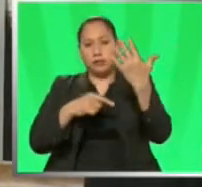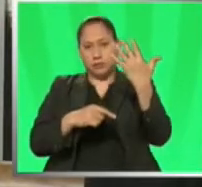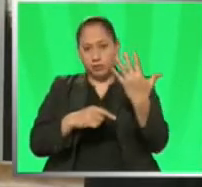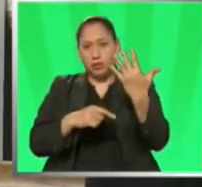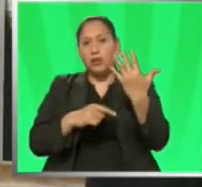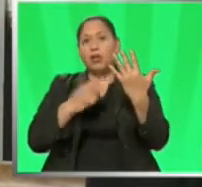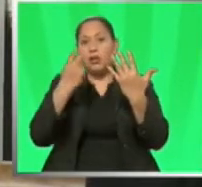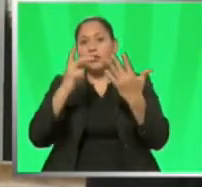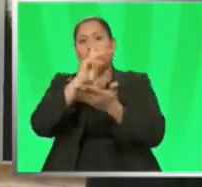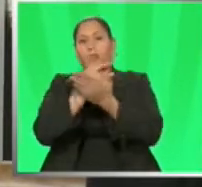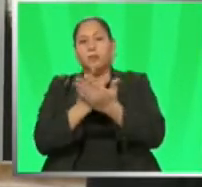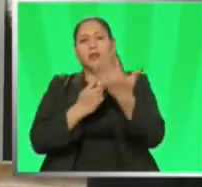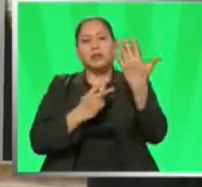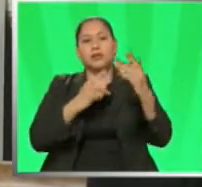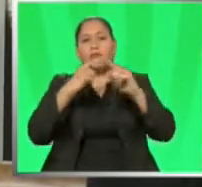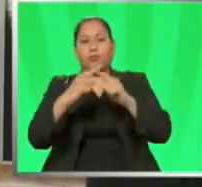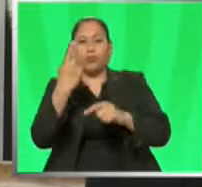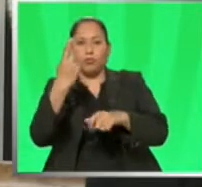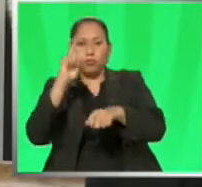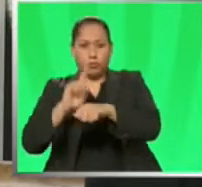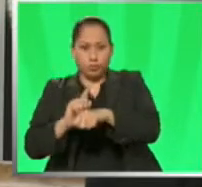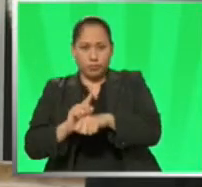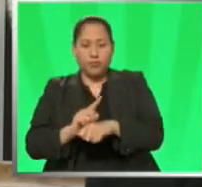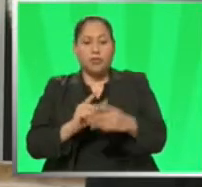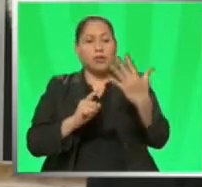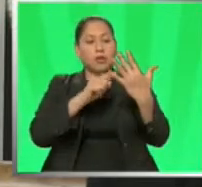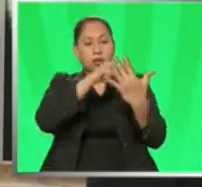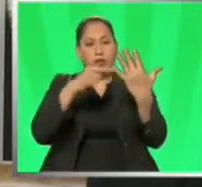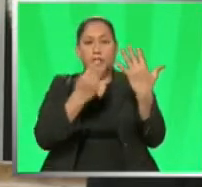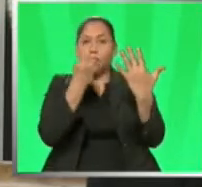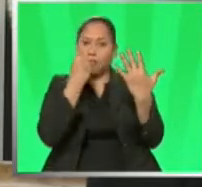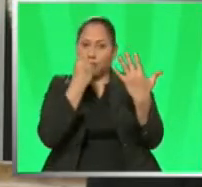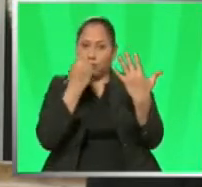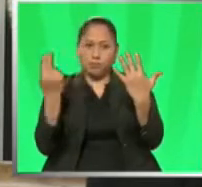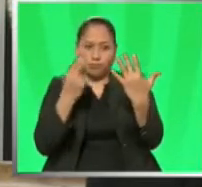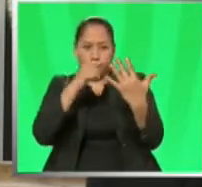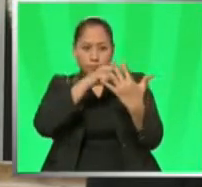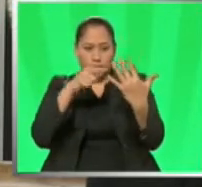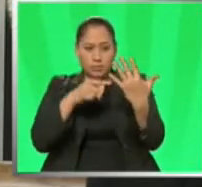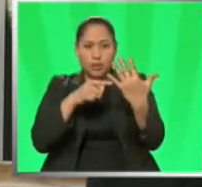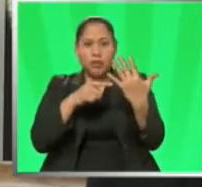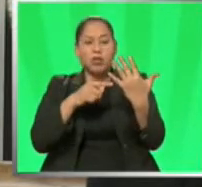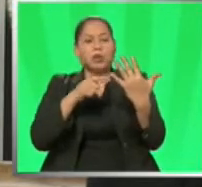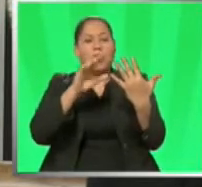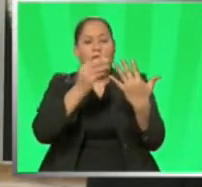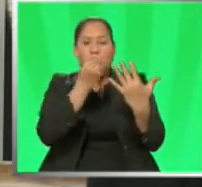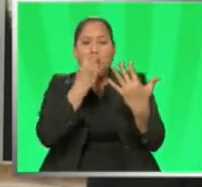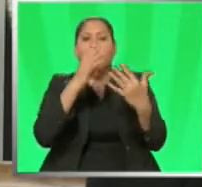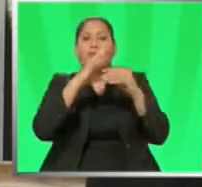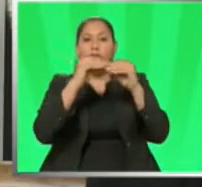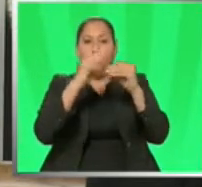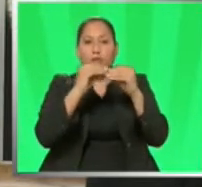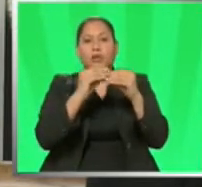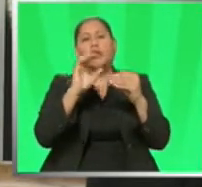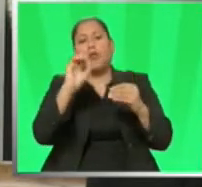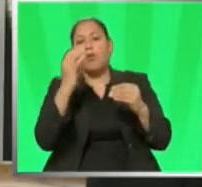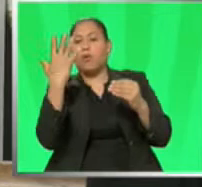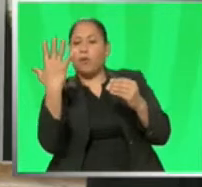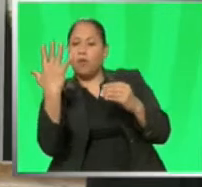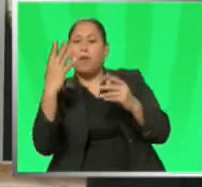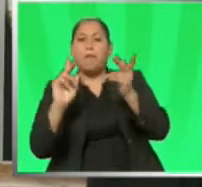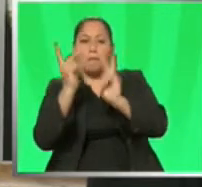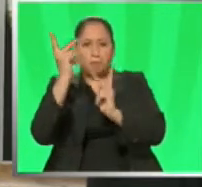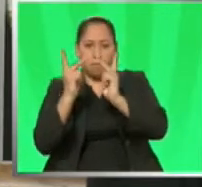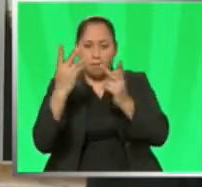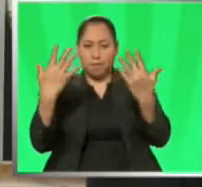eso el programa se llama 5 por Día. Son el consumo de 5 porciones o de 5 raciones de frutas y o verduras al día,